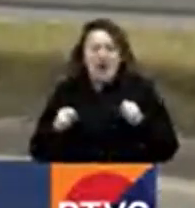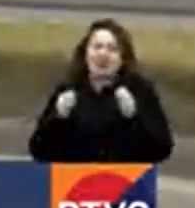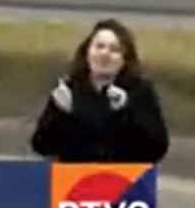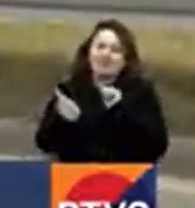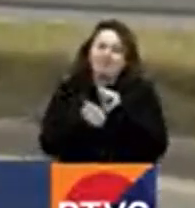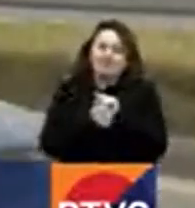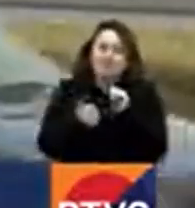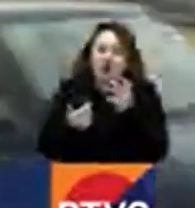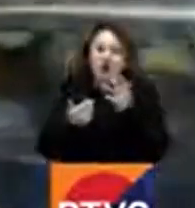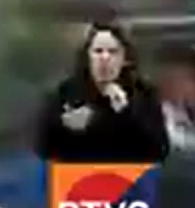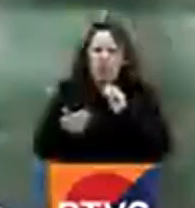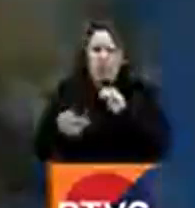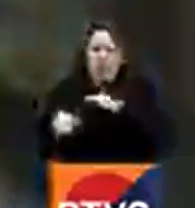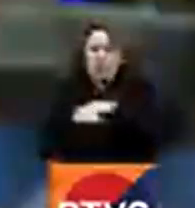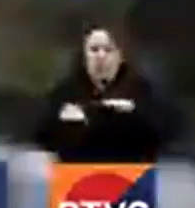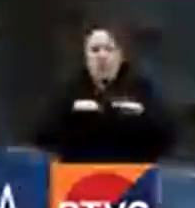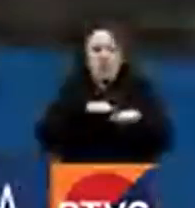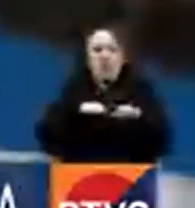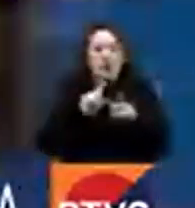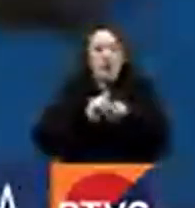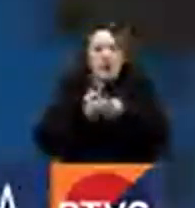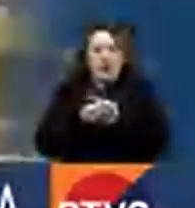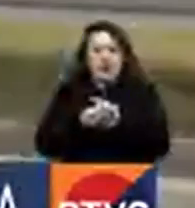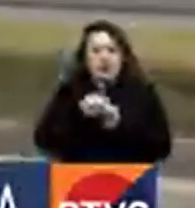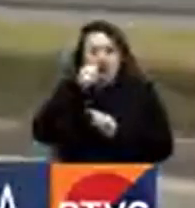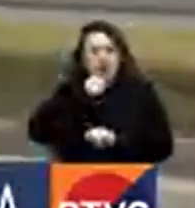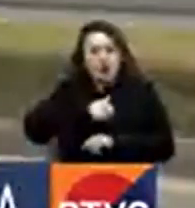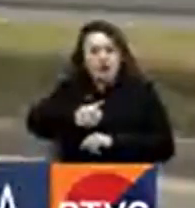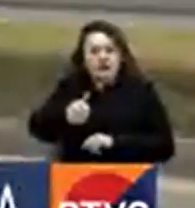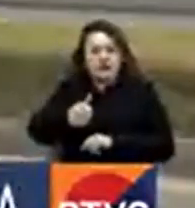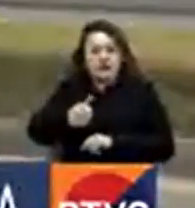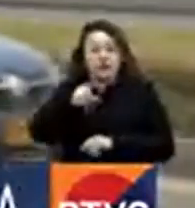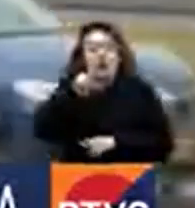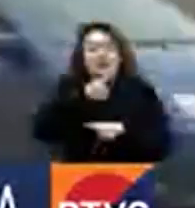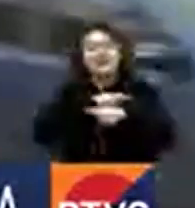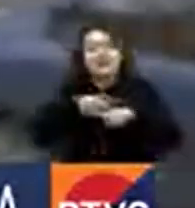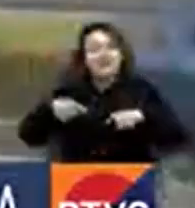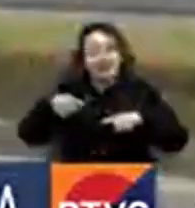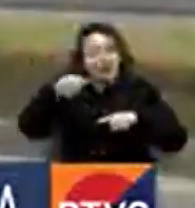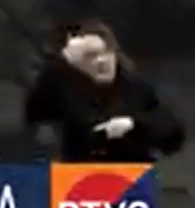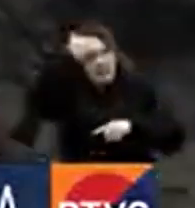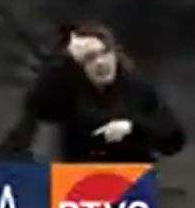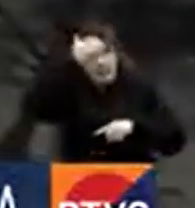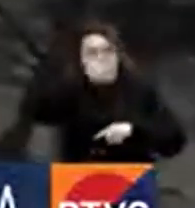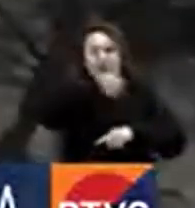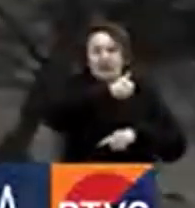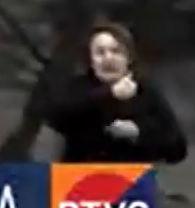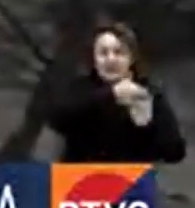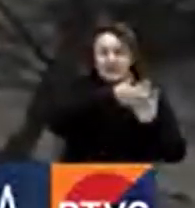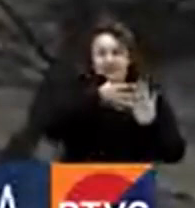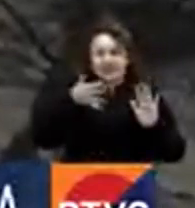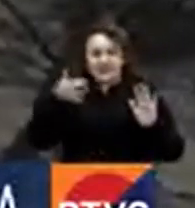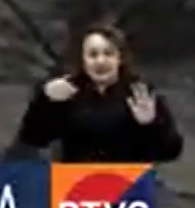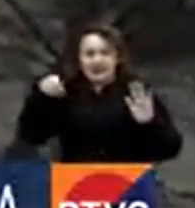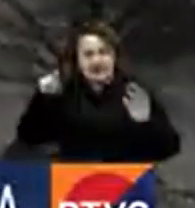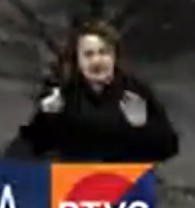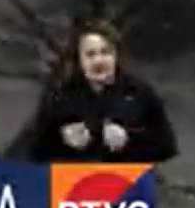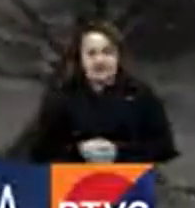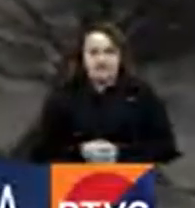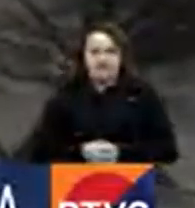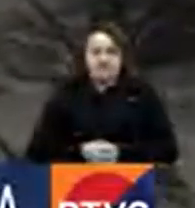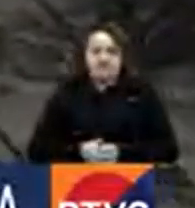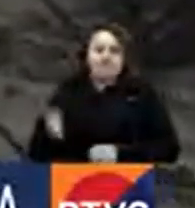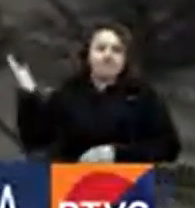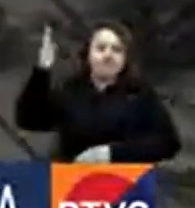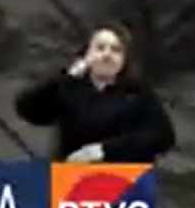de la rotación de la placa en nuestro pico y placa diario. Tendremos una semana pedagógica a partir del 10 al 16. Al igual que las jornadas, las